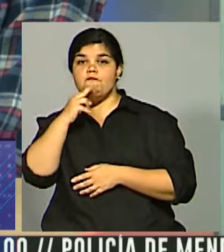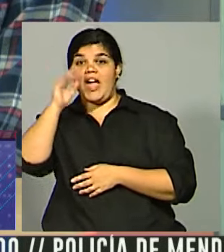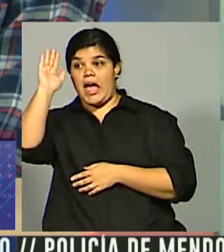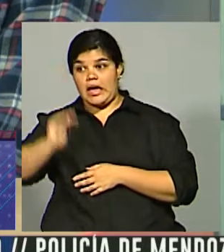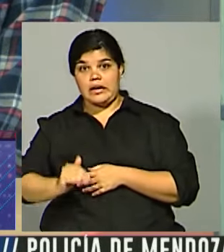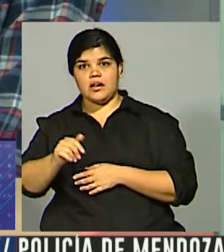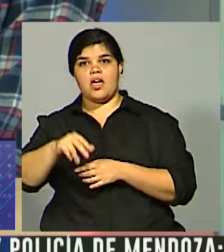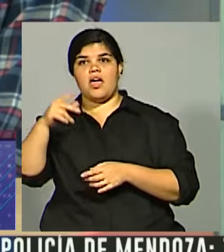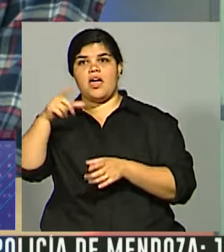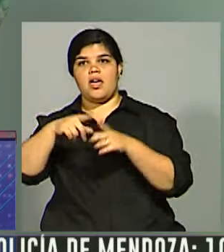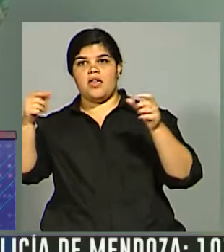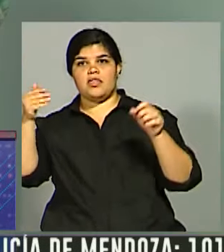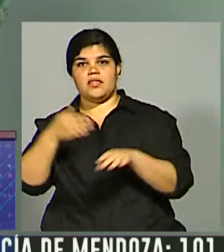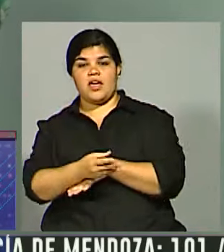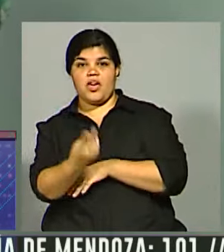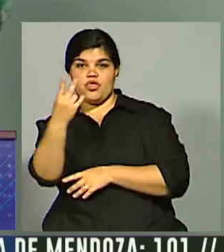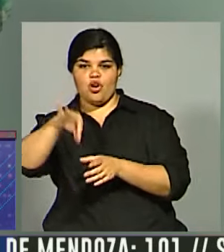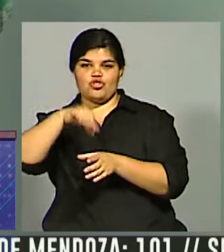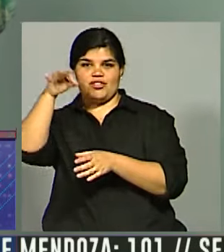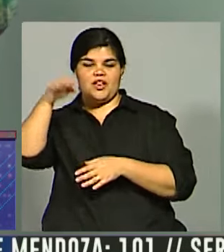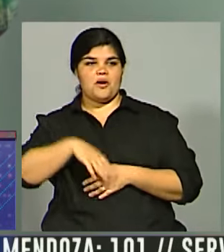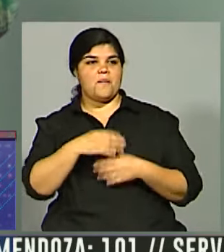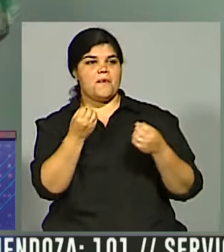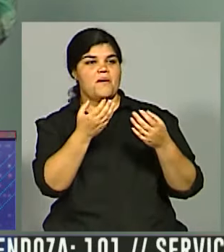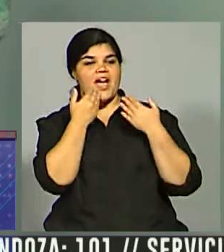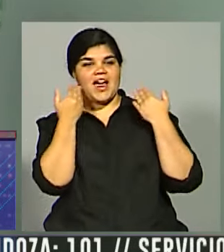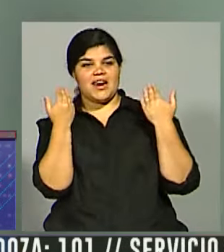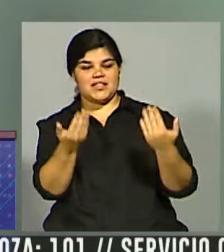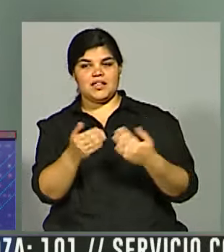entradas. Bien. Bueno, muchísimas gracias, Cami. Y ahora sí, ya tenemos que...